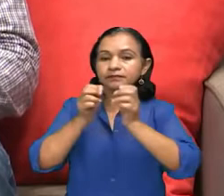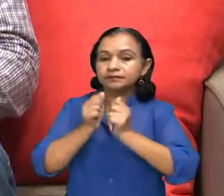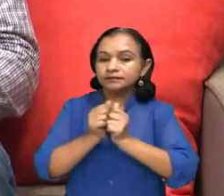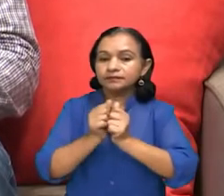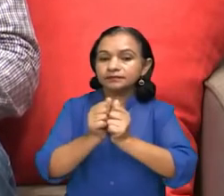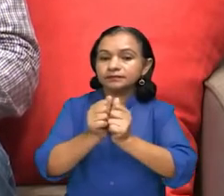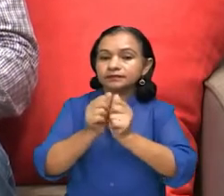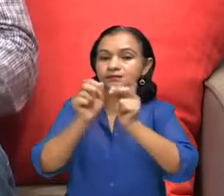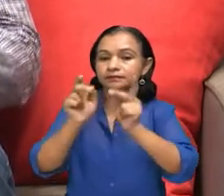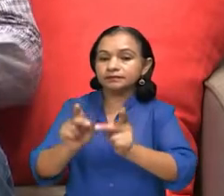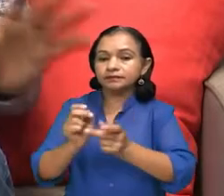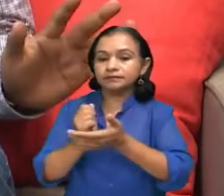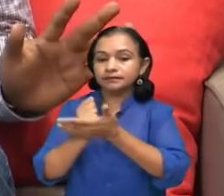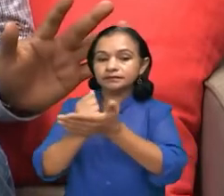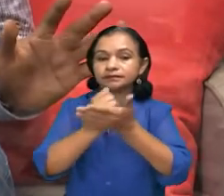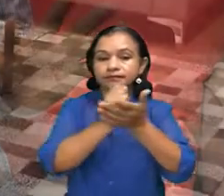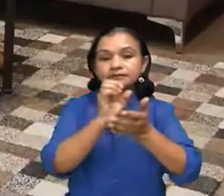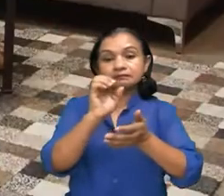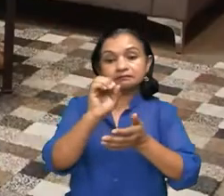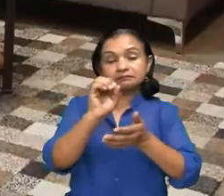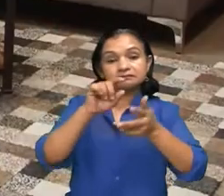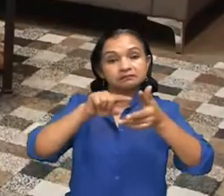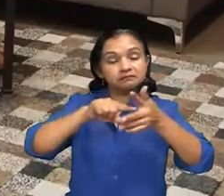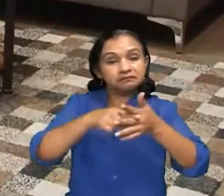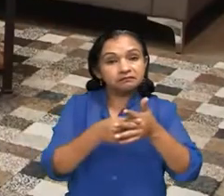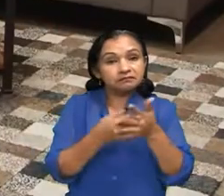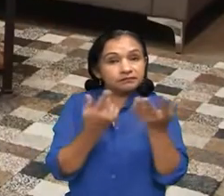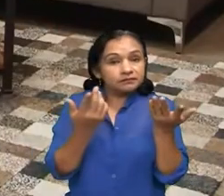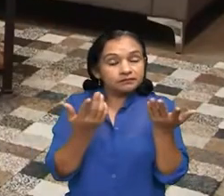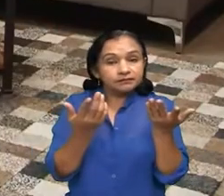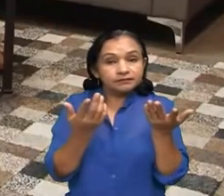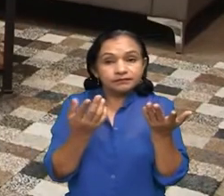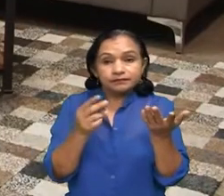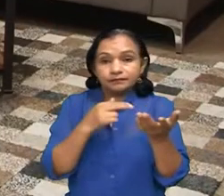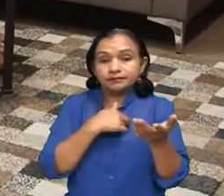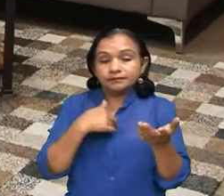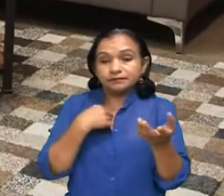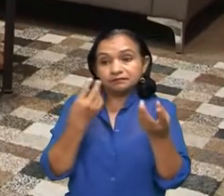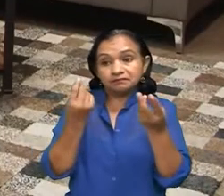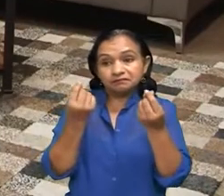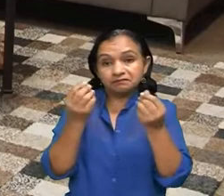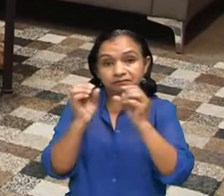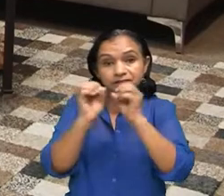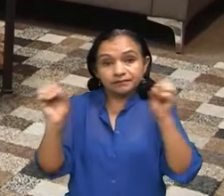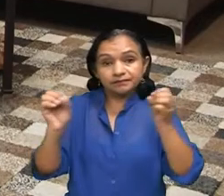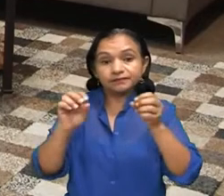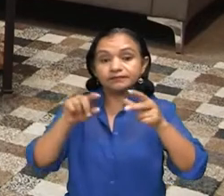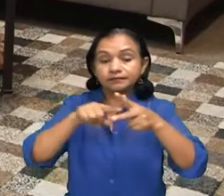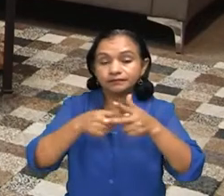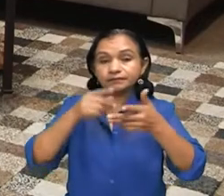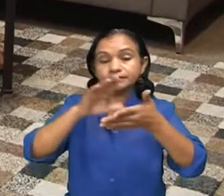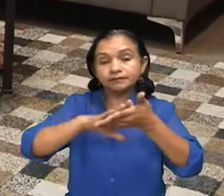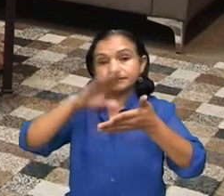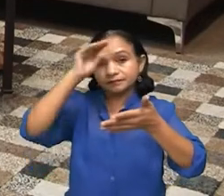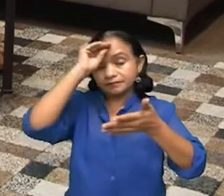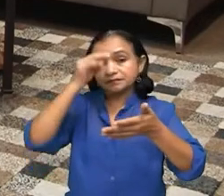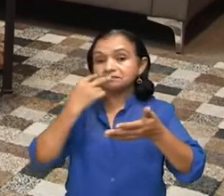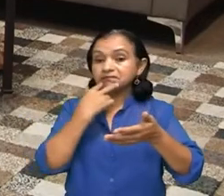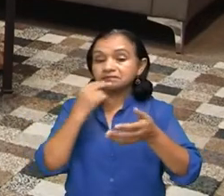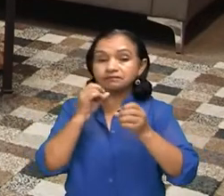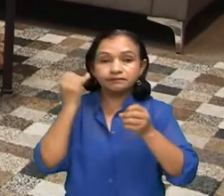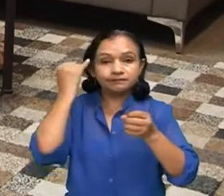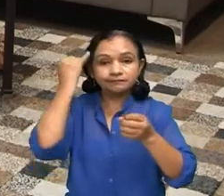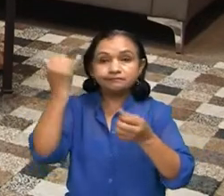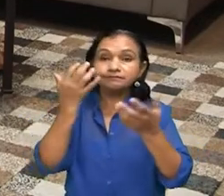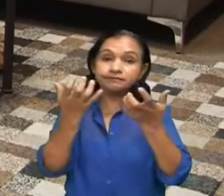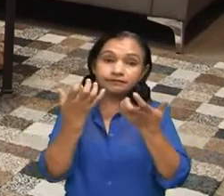esas personas que empiezan de cero. Y cuando digo de cero, no solamente me refiero al capital, sino también a los conocimientos, ¿no? Pero que tienen una idea y